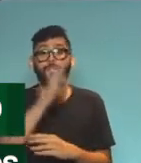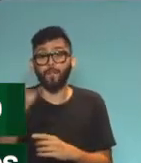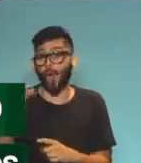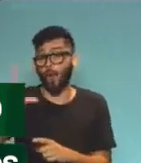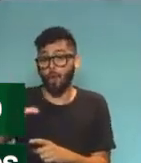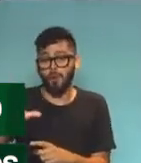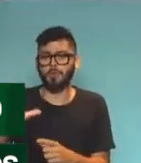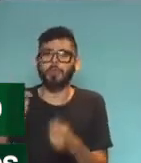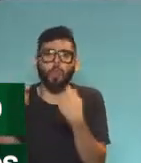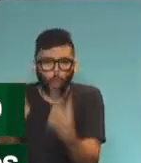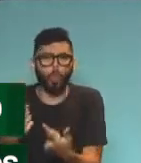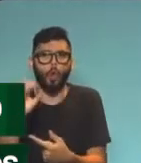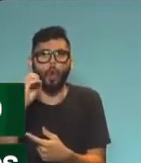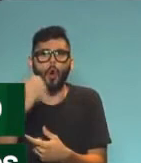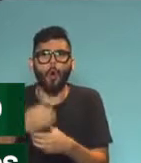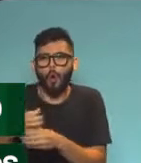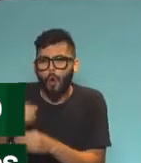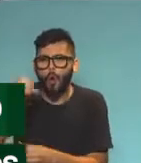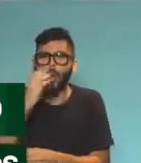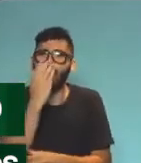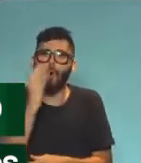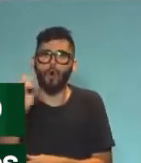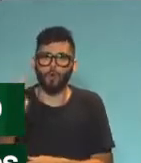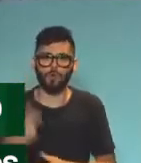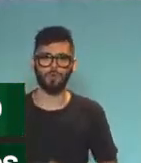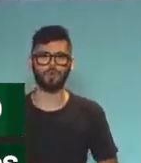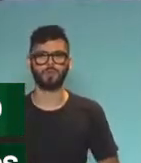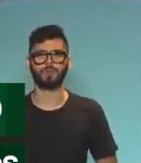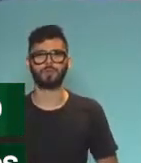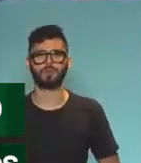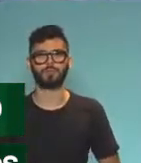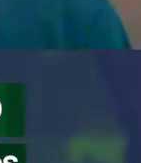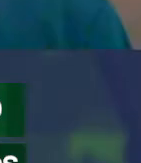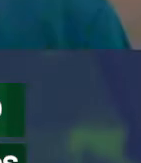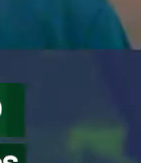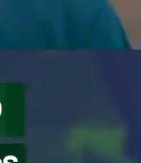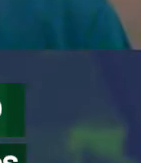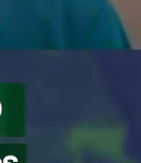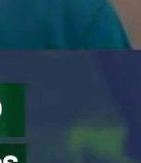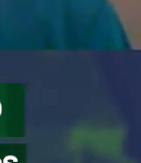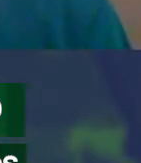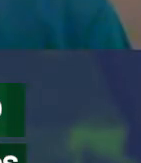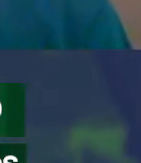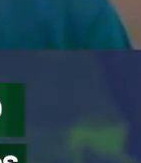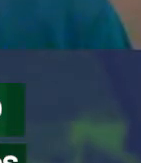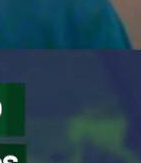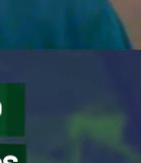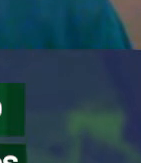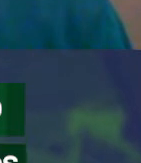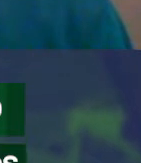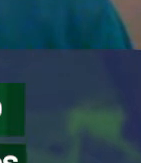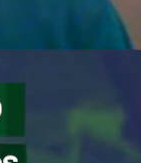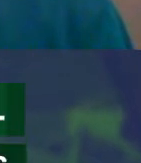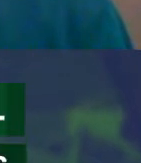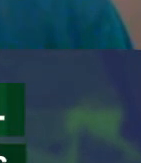la única empresa que nos fornece oxígeno nos ha dicho que no va a lograr producir lo suficiente para la demanda que tenemos hoy de personas ingresadas en